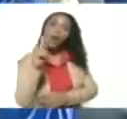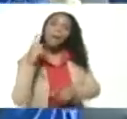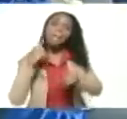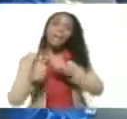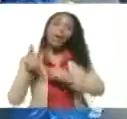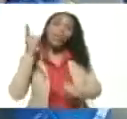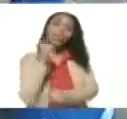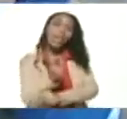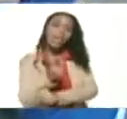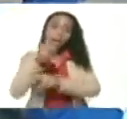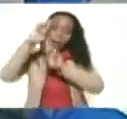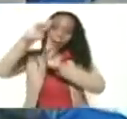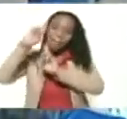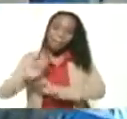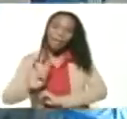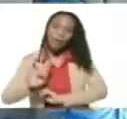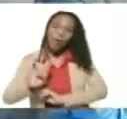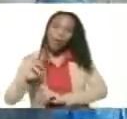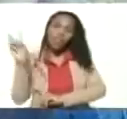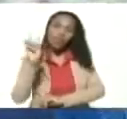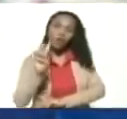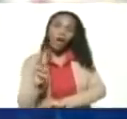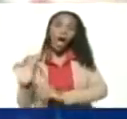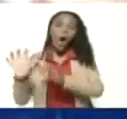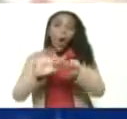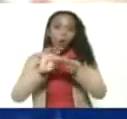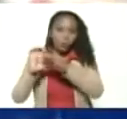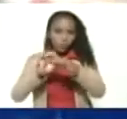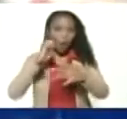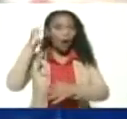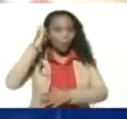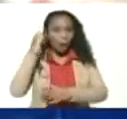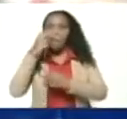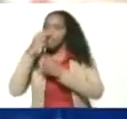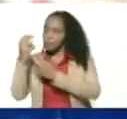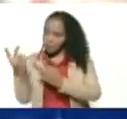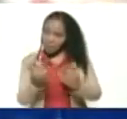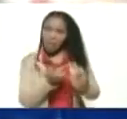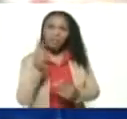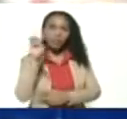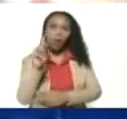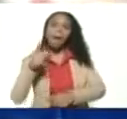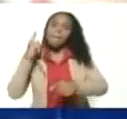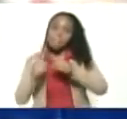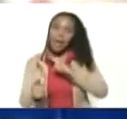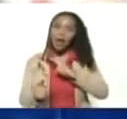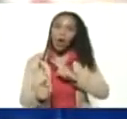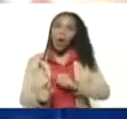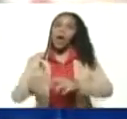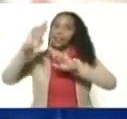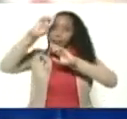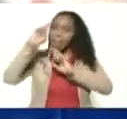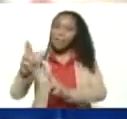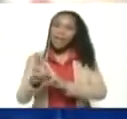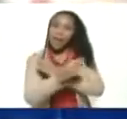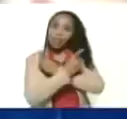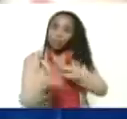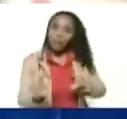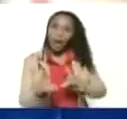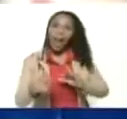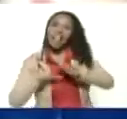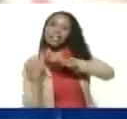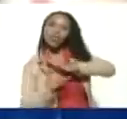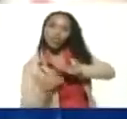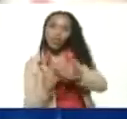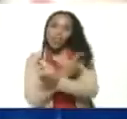Venezuela. La Unión Europea es bienvenida a Venezuela, pero si respeta a la democracia, a las